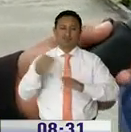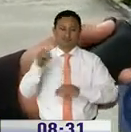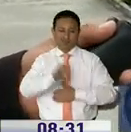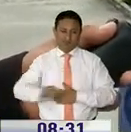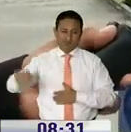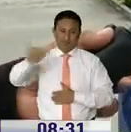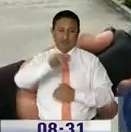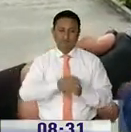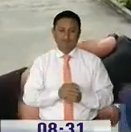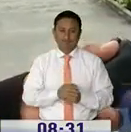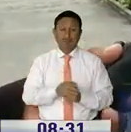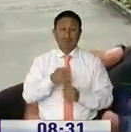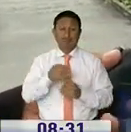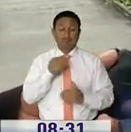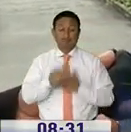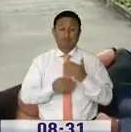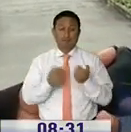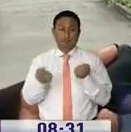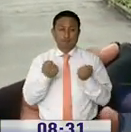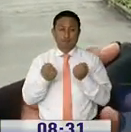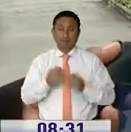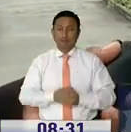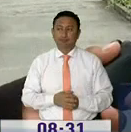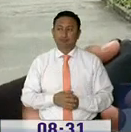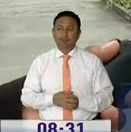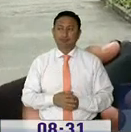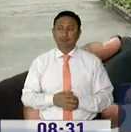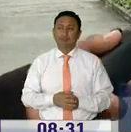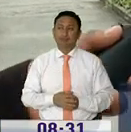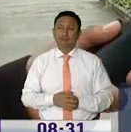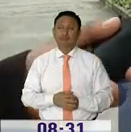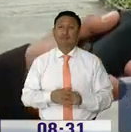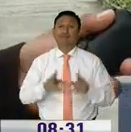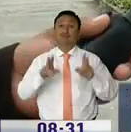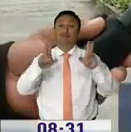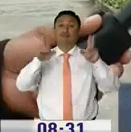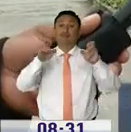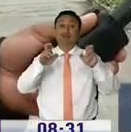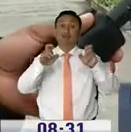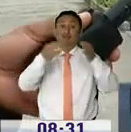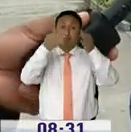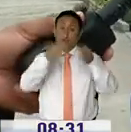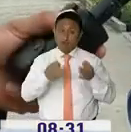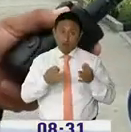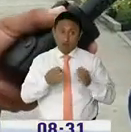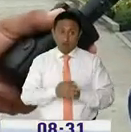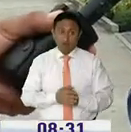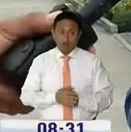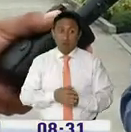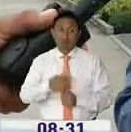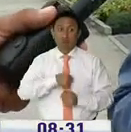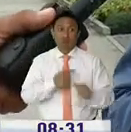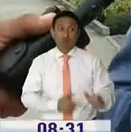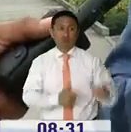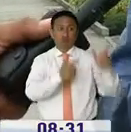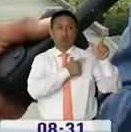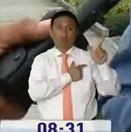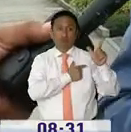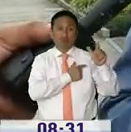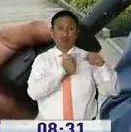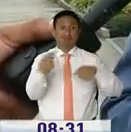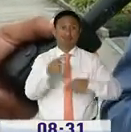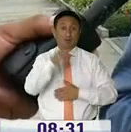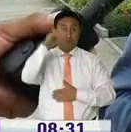está manejando con protocolos nuevamente y el tema de los pasos informales, nuestro Ejército Nacional,